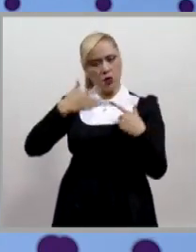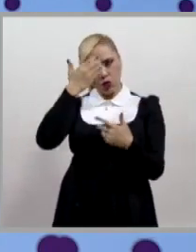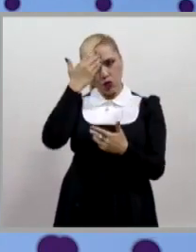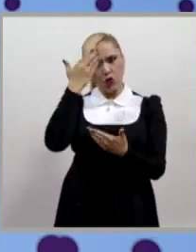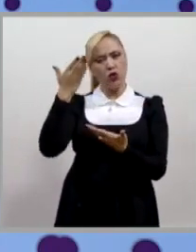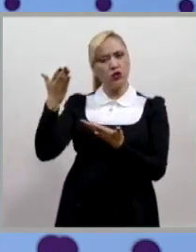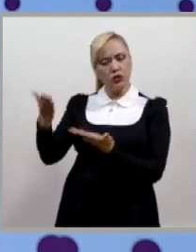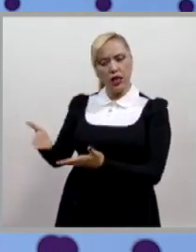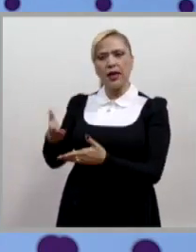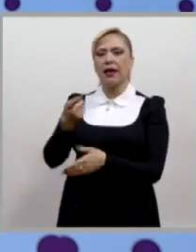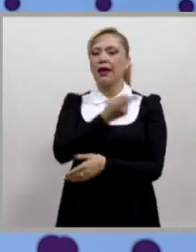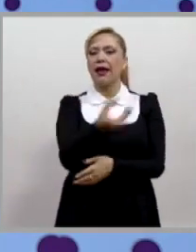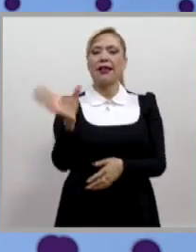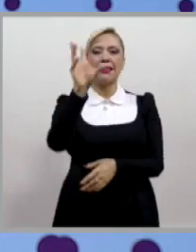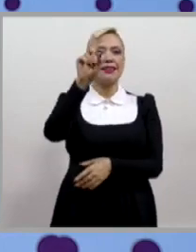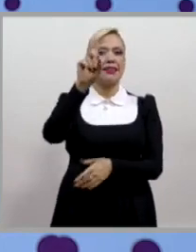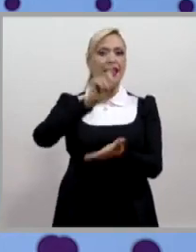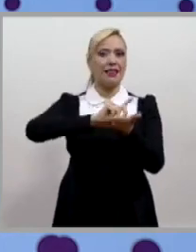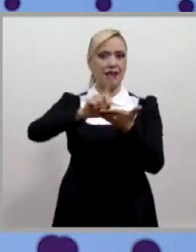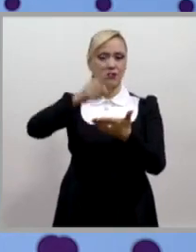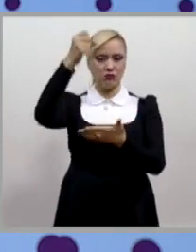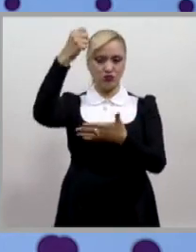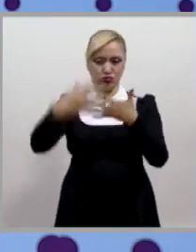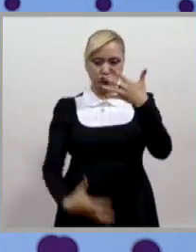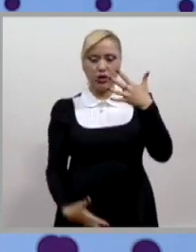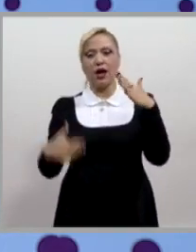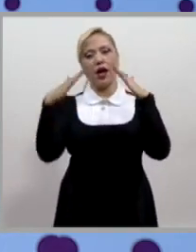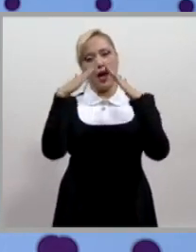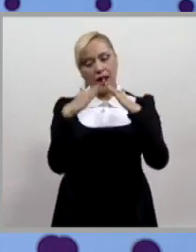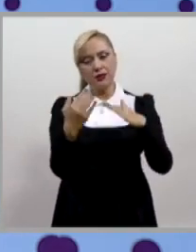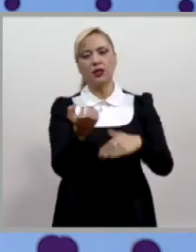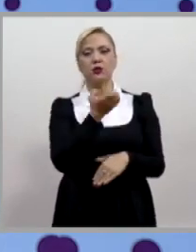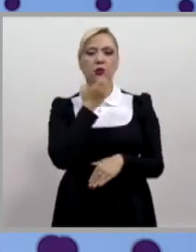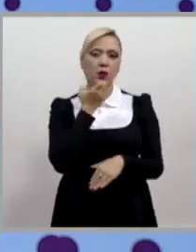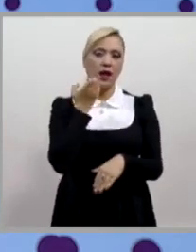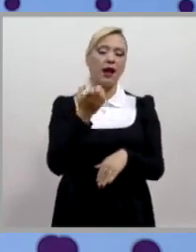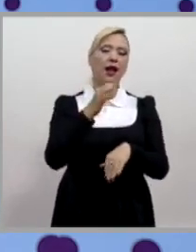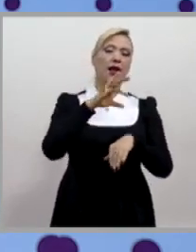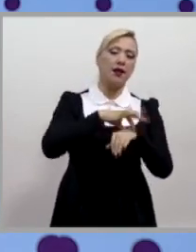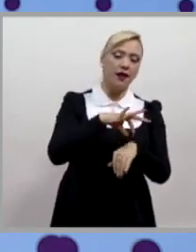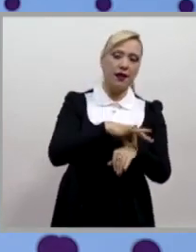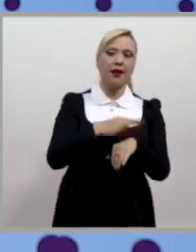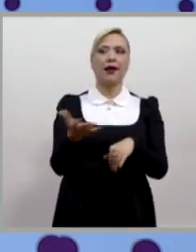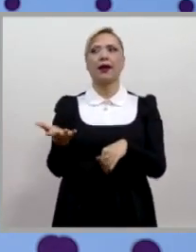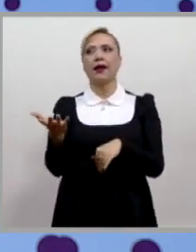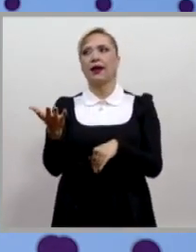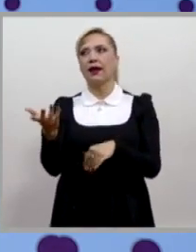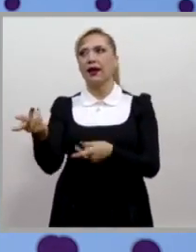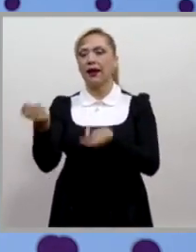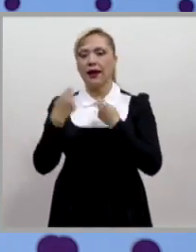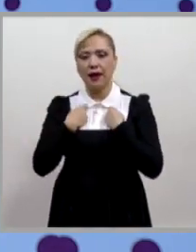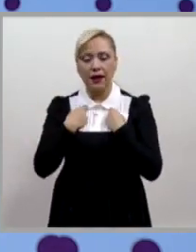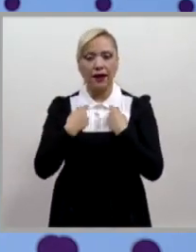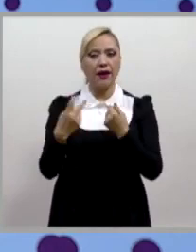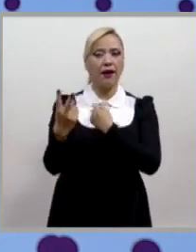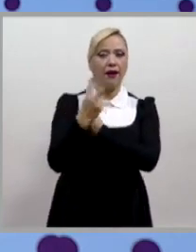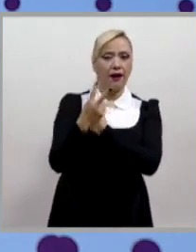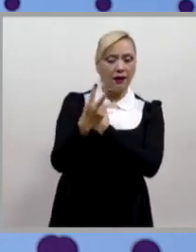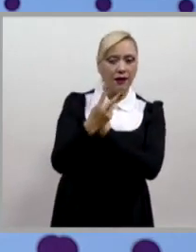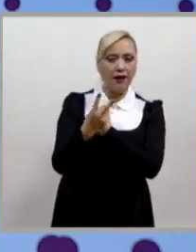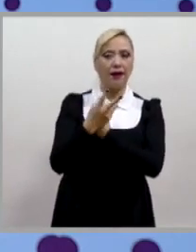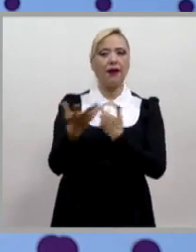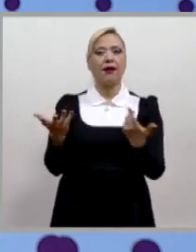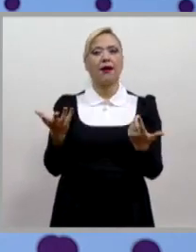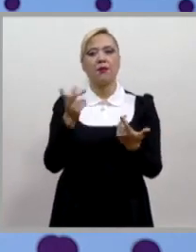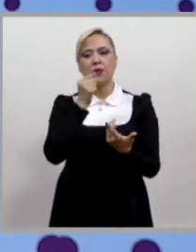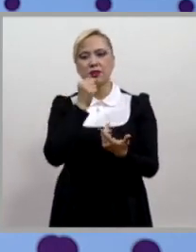decir, que sepan qué derechos tienen. Yo sé que tengo el derecho a la vivienda, a la educación, a la salud, a la seguridad social. ¿Qué significa eso? Es decir, hay personas que saben